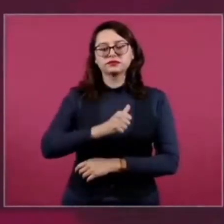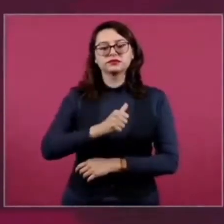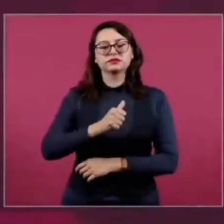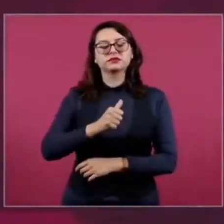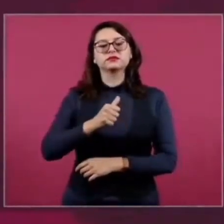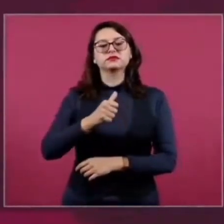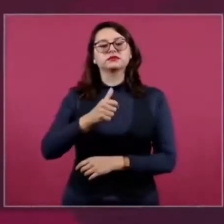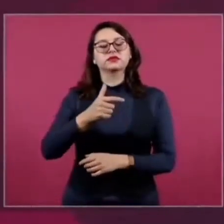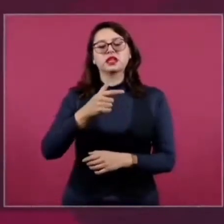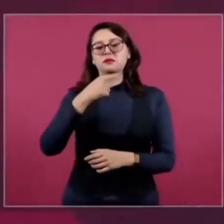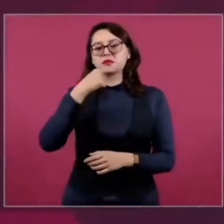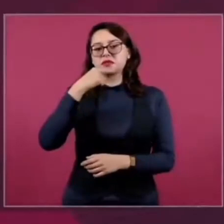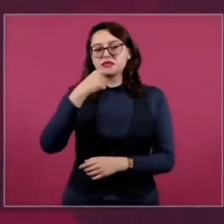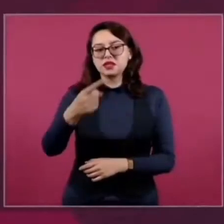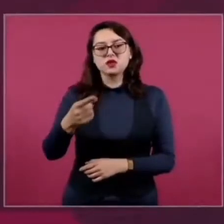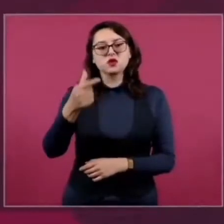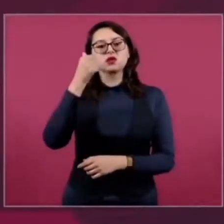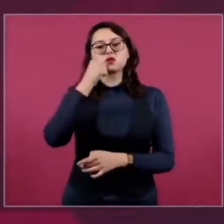Biden